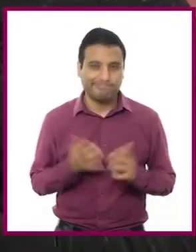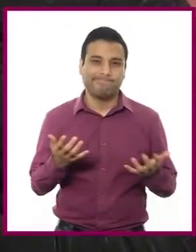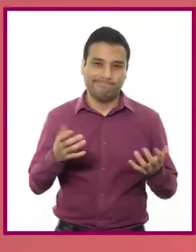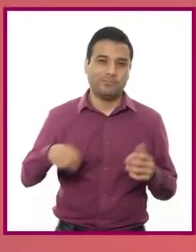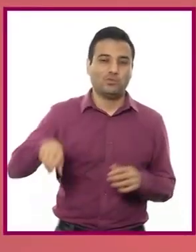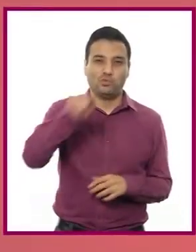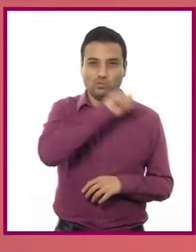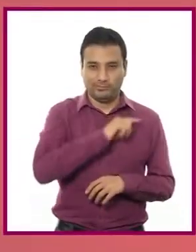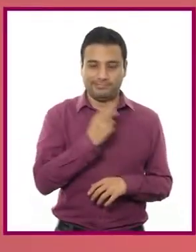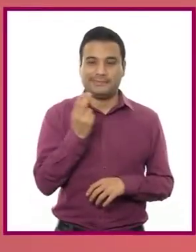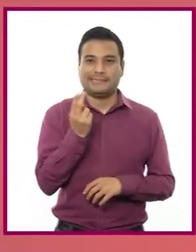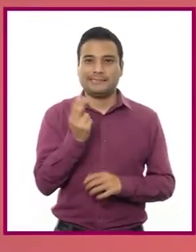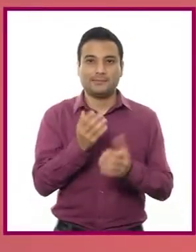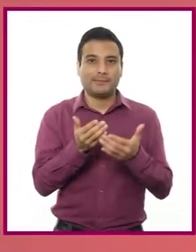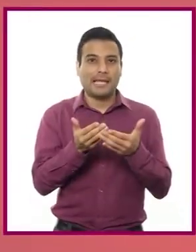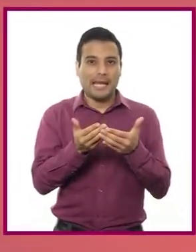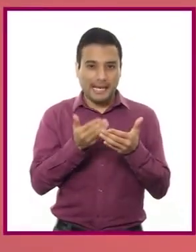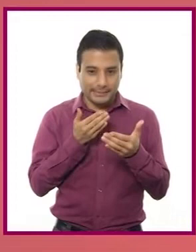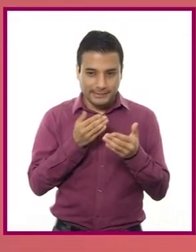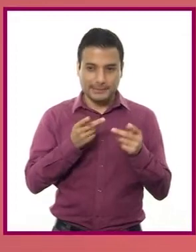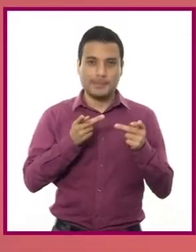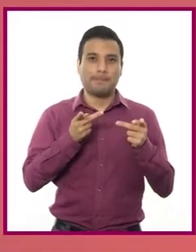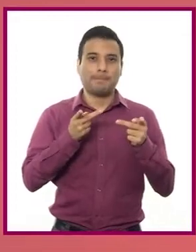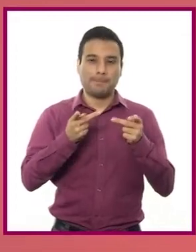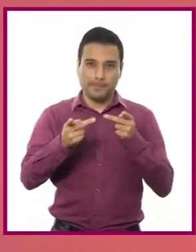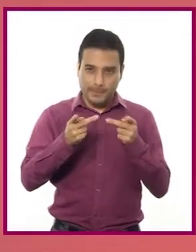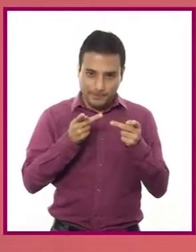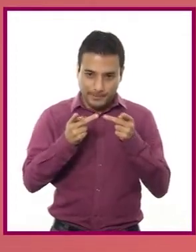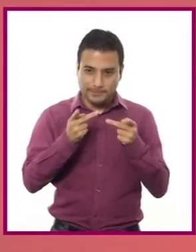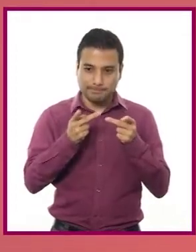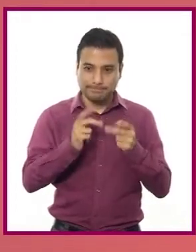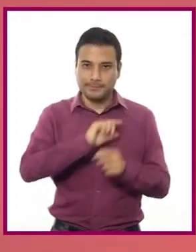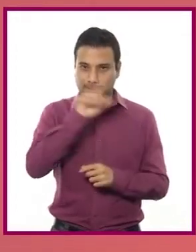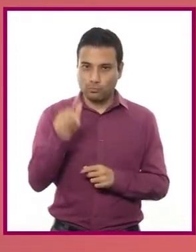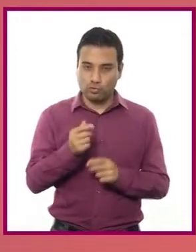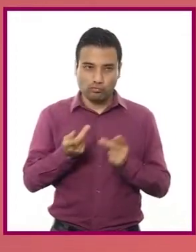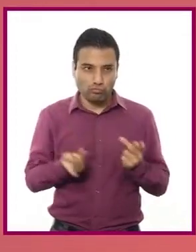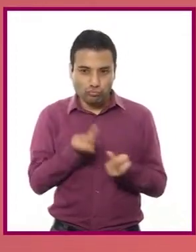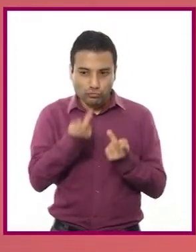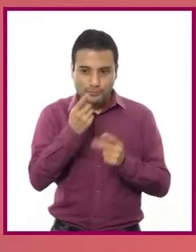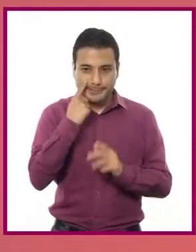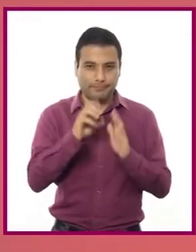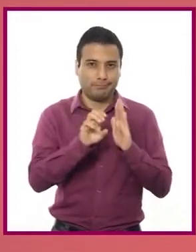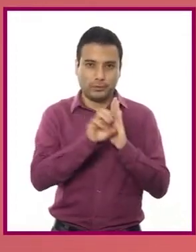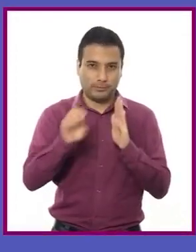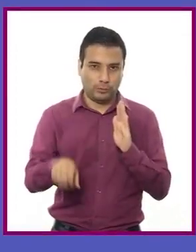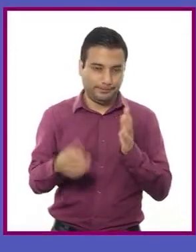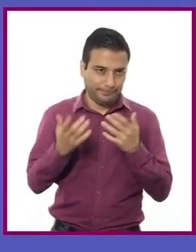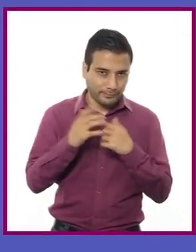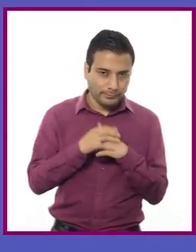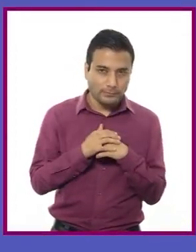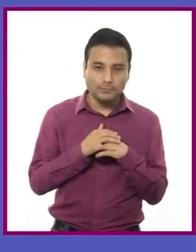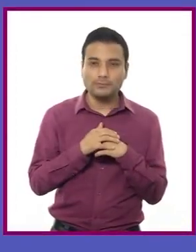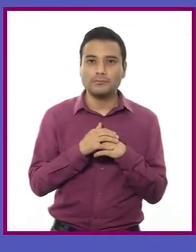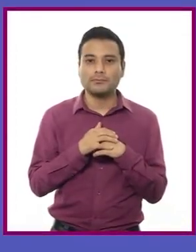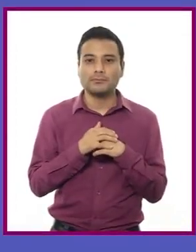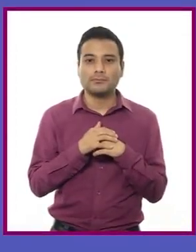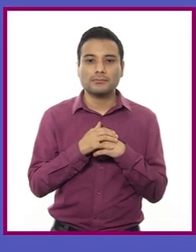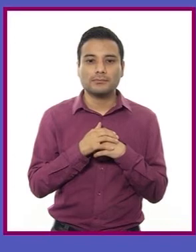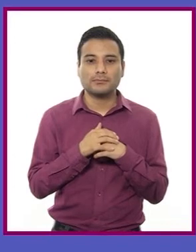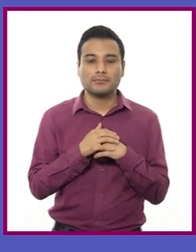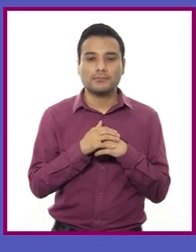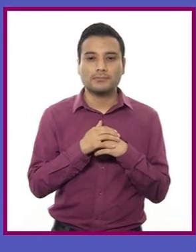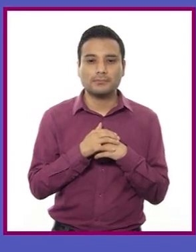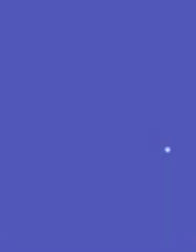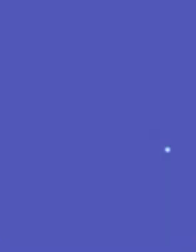deben realizarse previamente a su aplicación. Por ejemplo, determinar qué